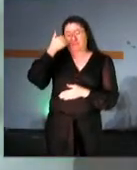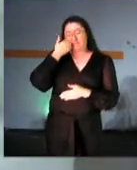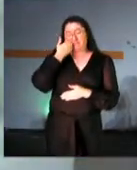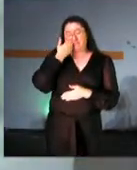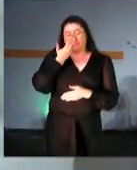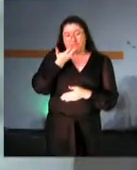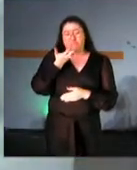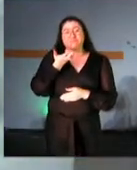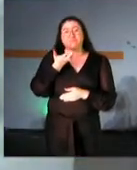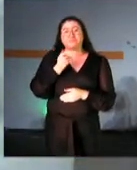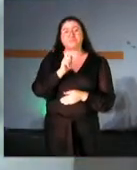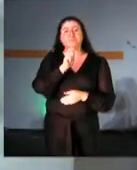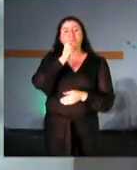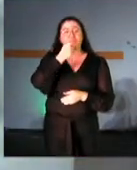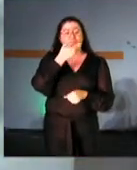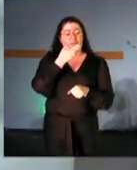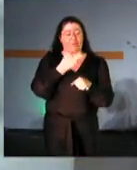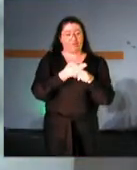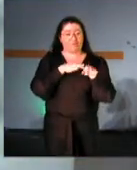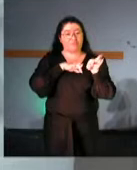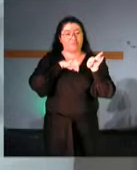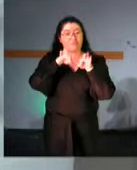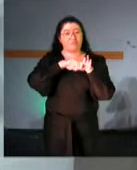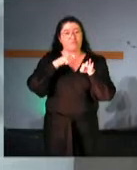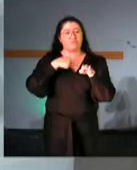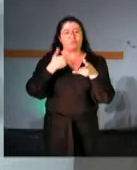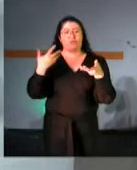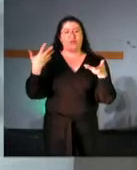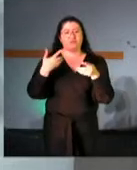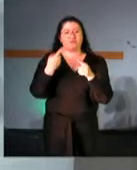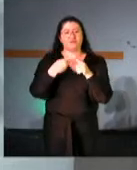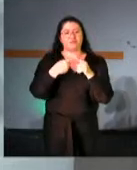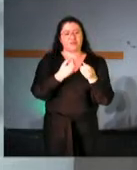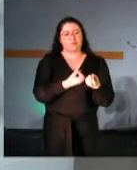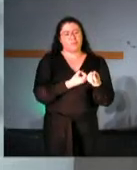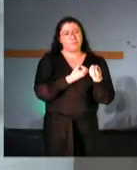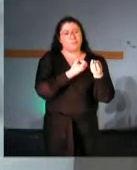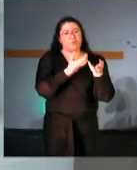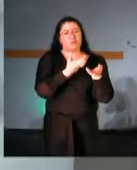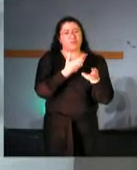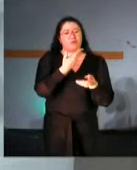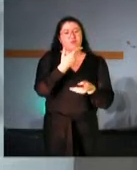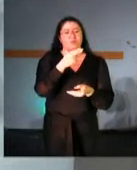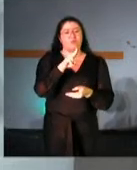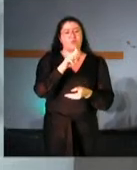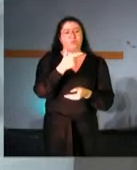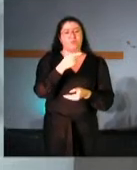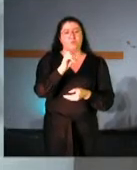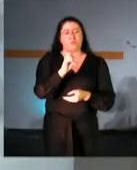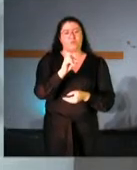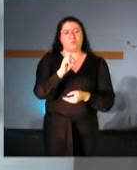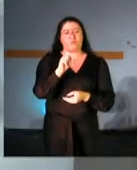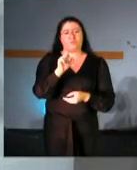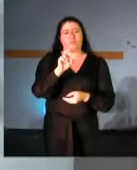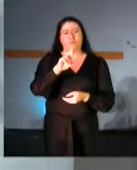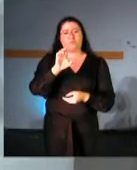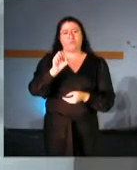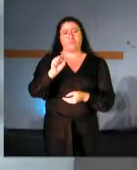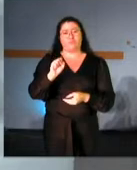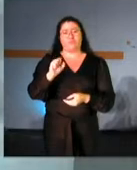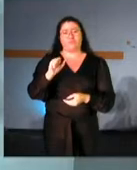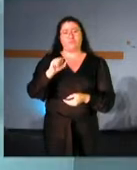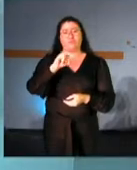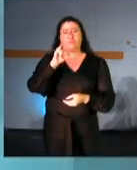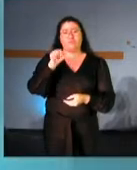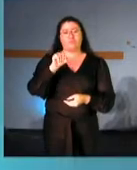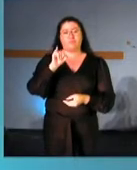esta obra la he dedicado a Hugo Torres Jiménez. Hugo Torres, un